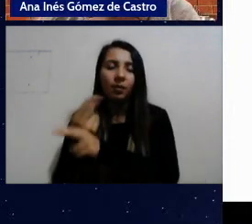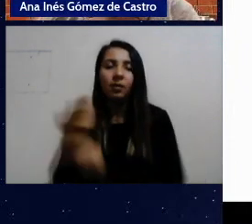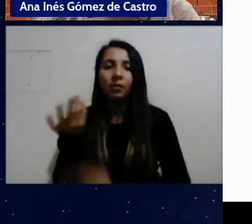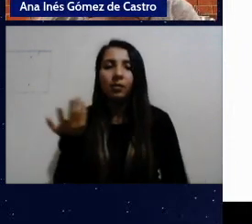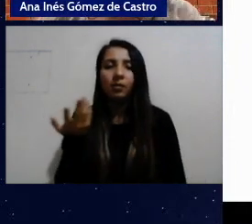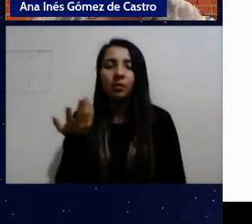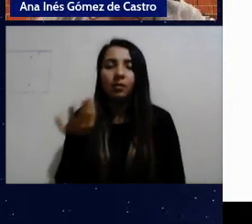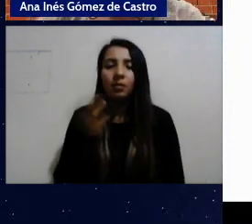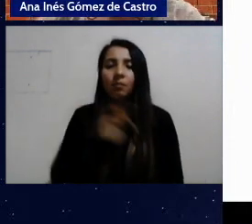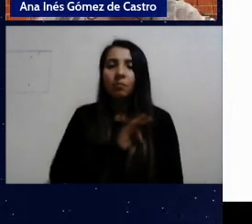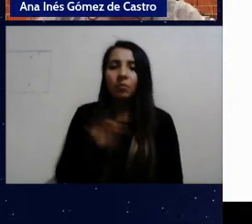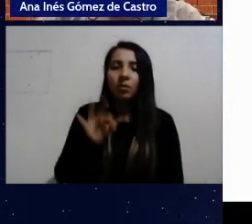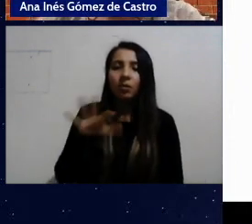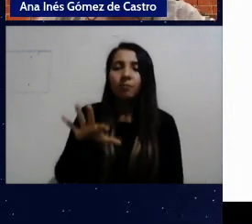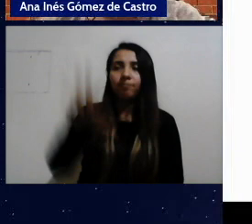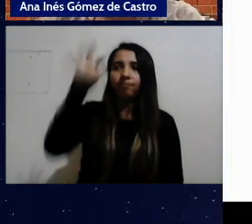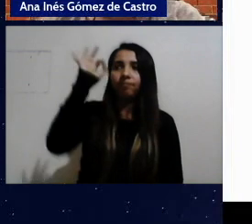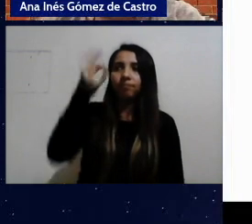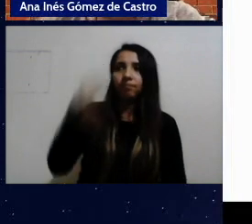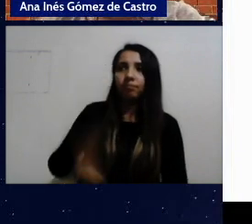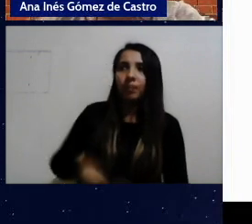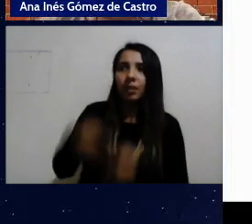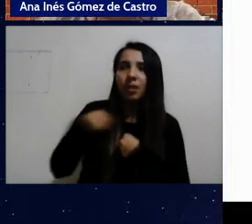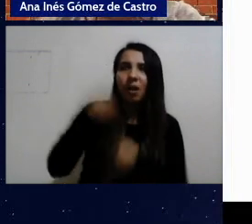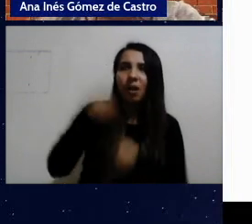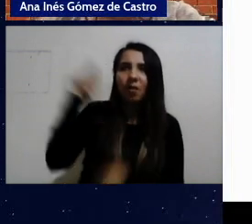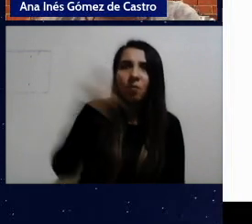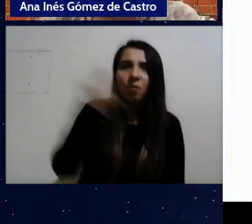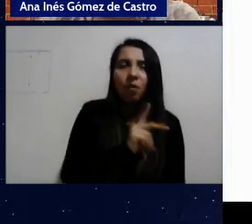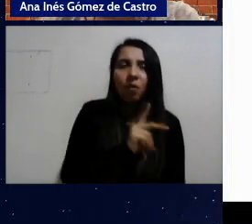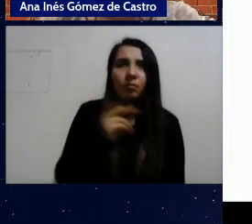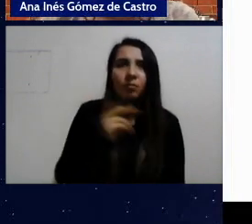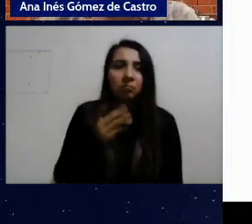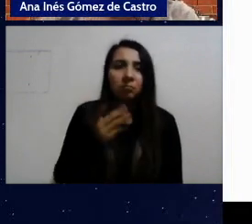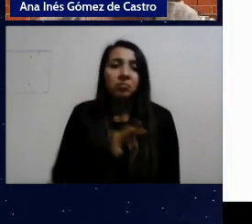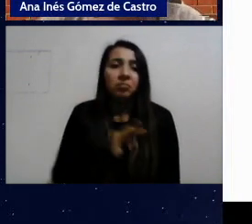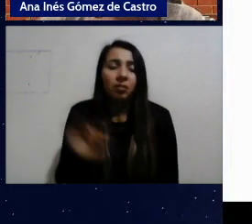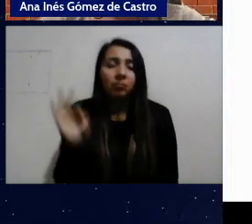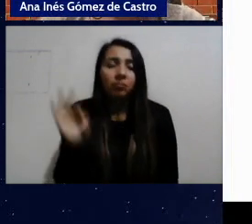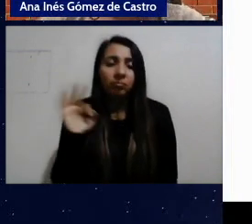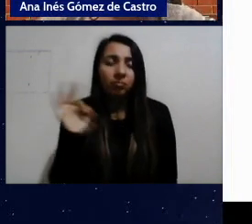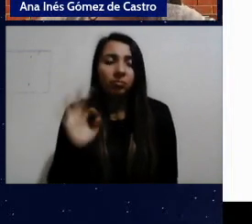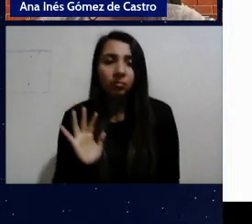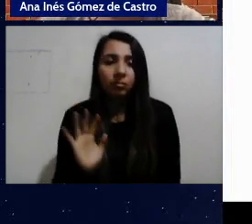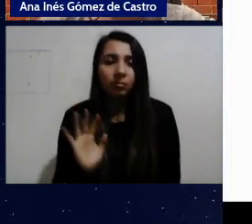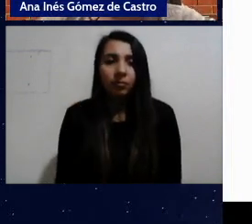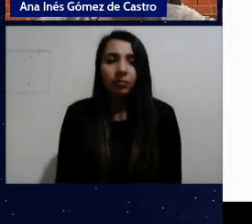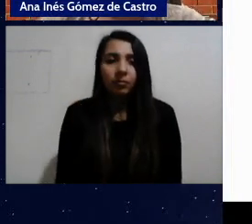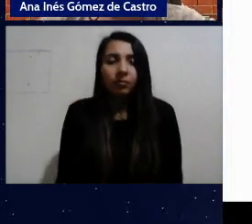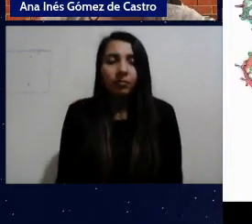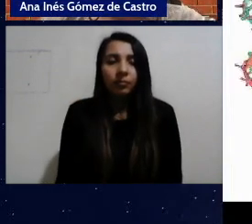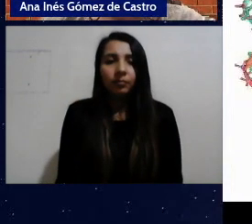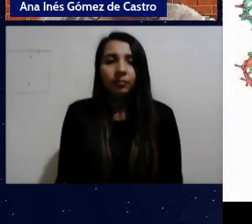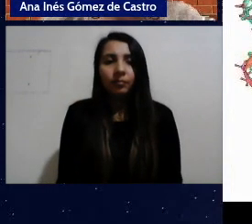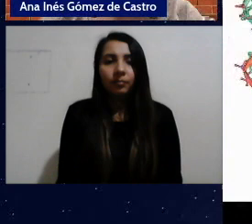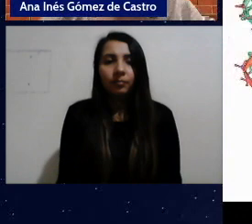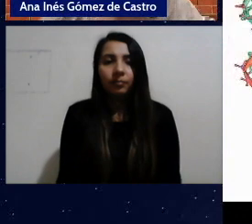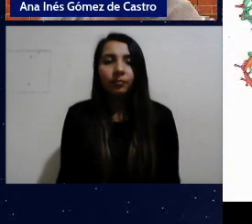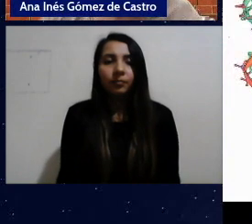o universal, las posibilidades de encontrar formas de vida compatibles son mucho mayores que si no fuera